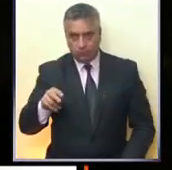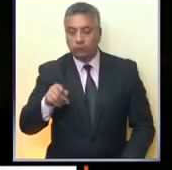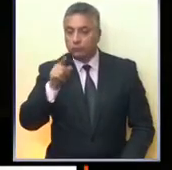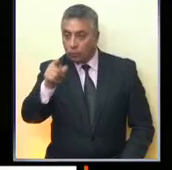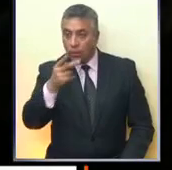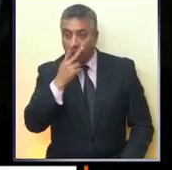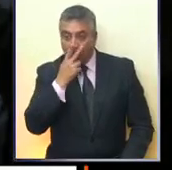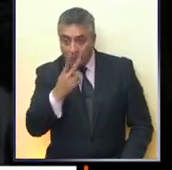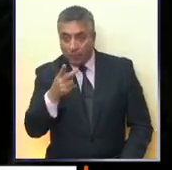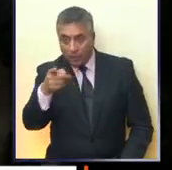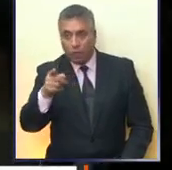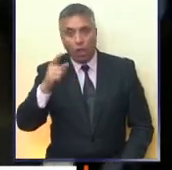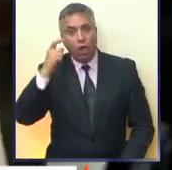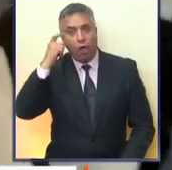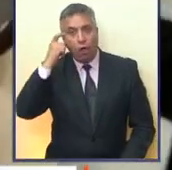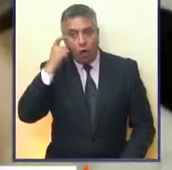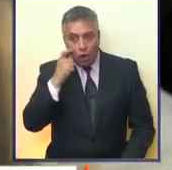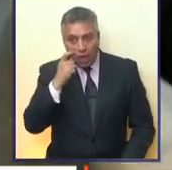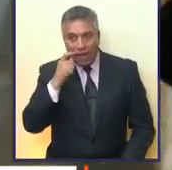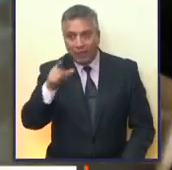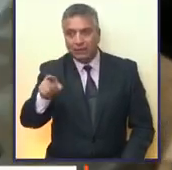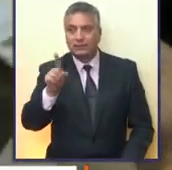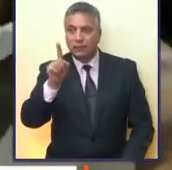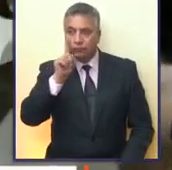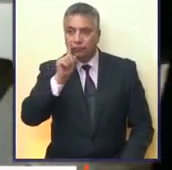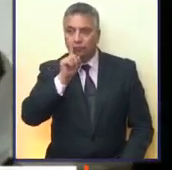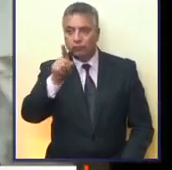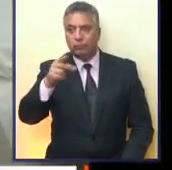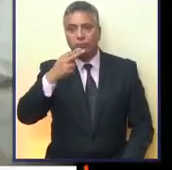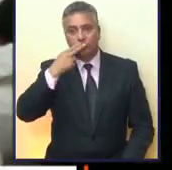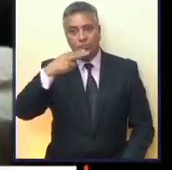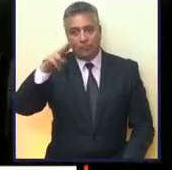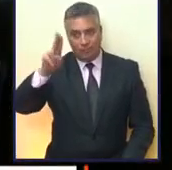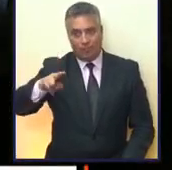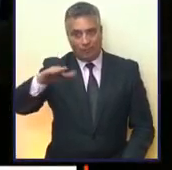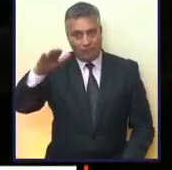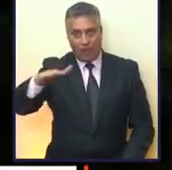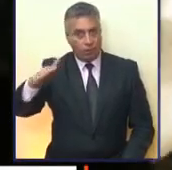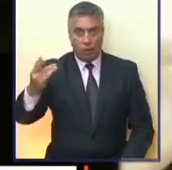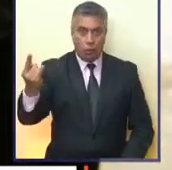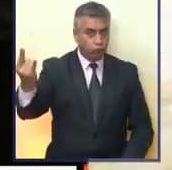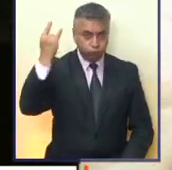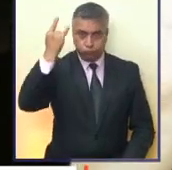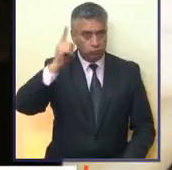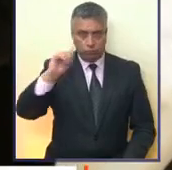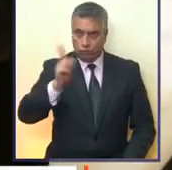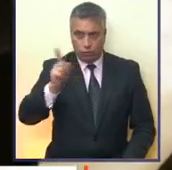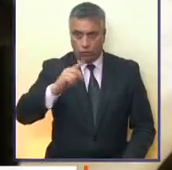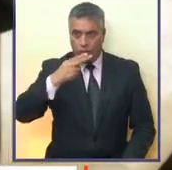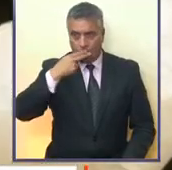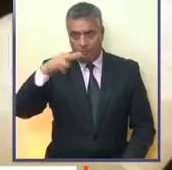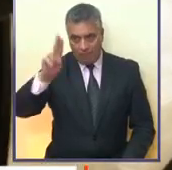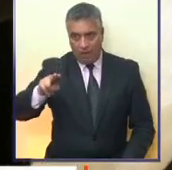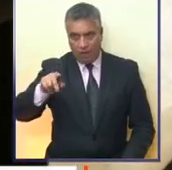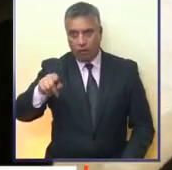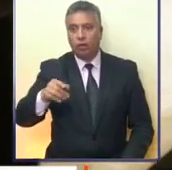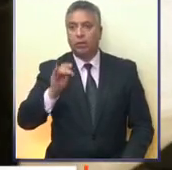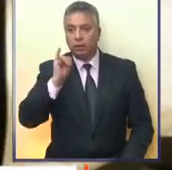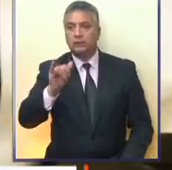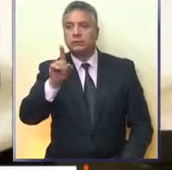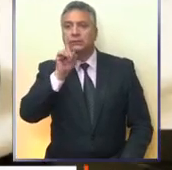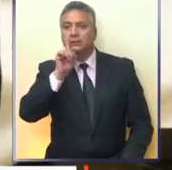fijan, O'Higgins era bajito, no era muy alto. Era bajo y